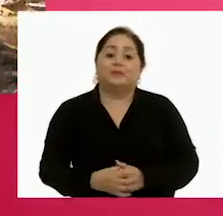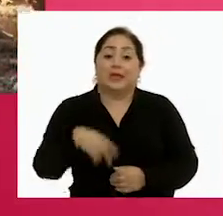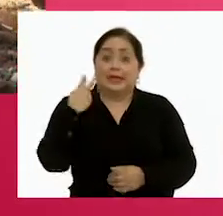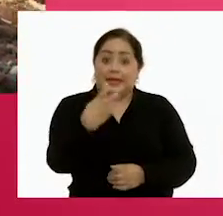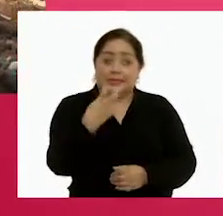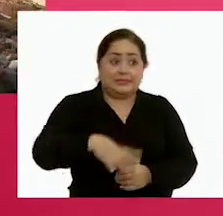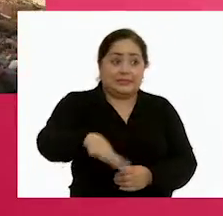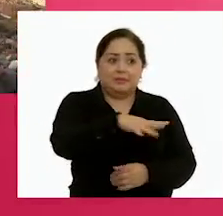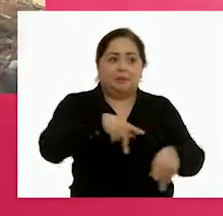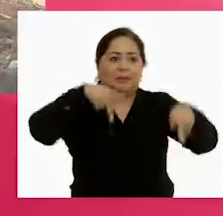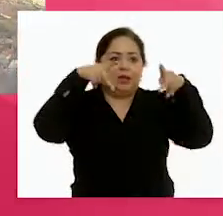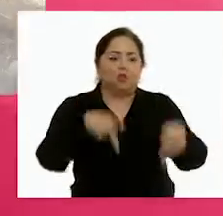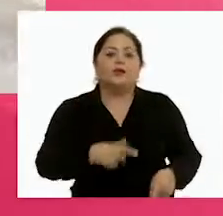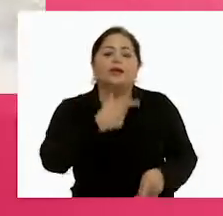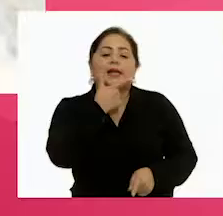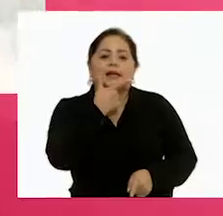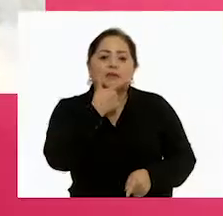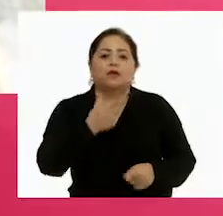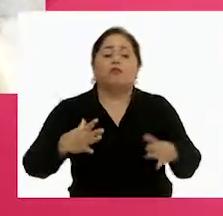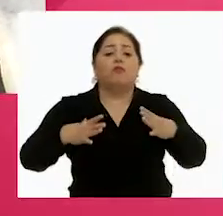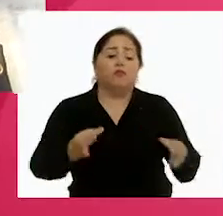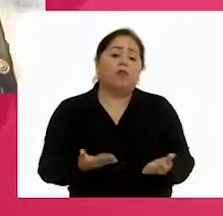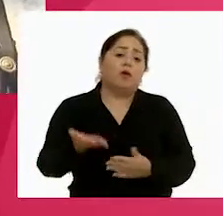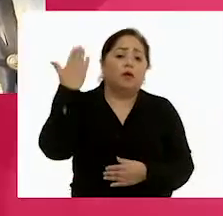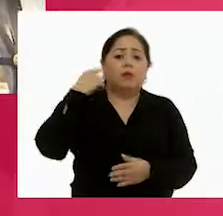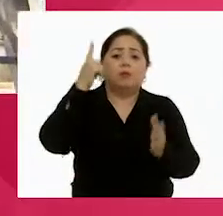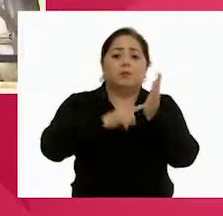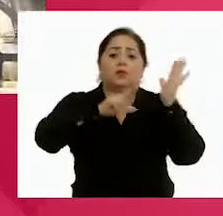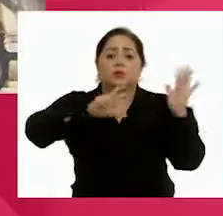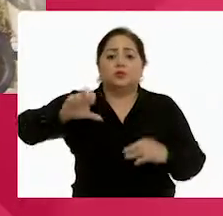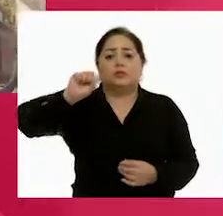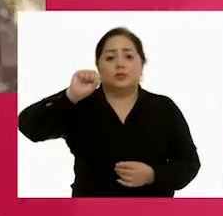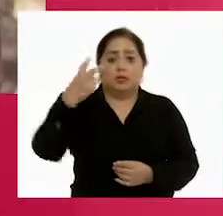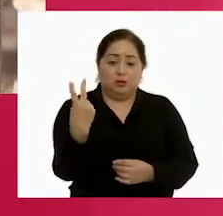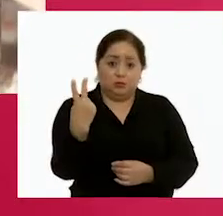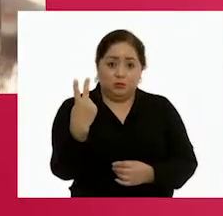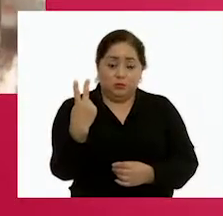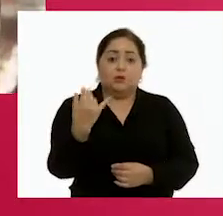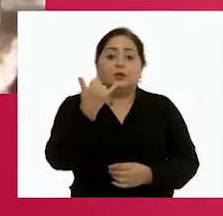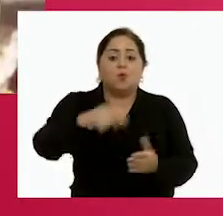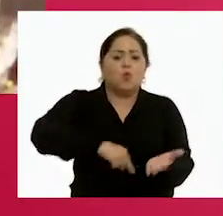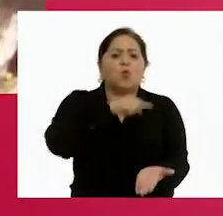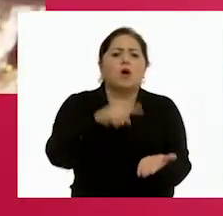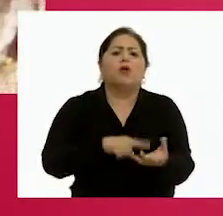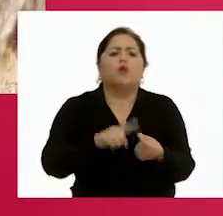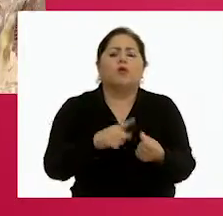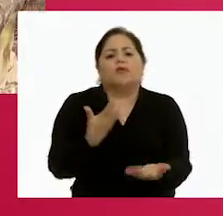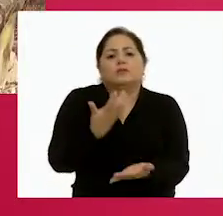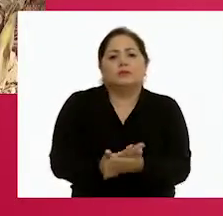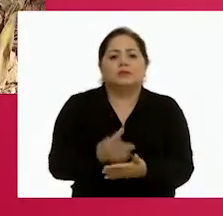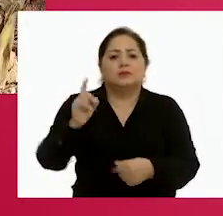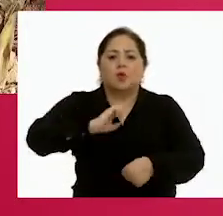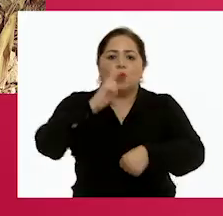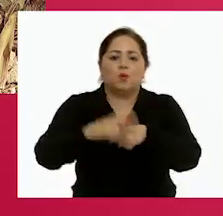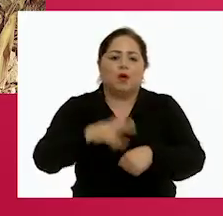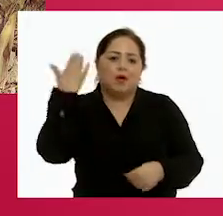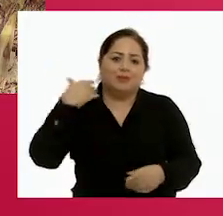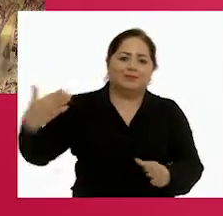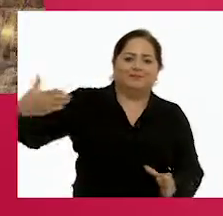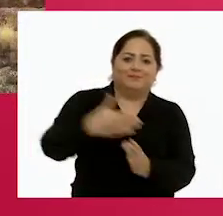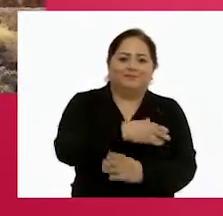Este es el Panteón Inglés, fundado en el año de 1862 y lugar en donde descansan los europeos que llegaron